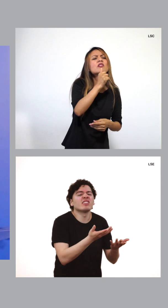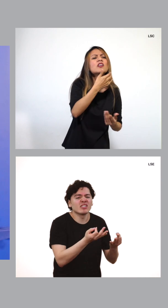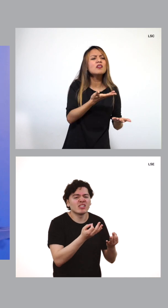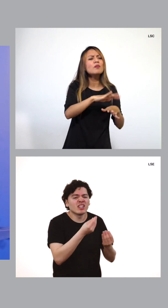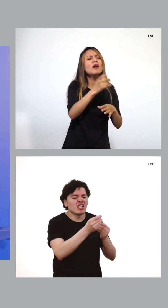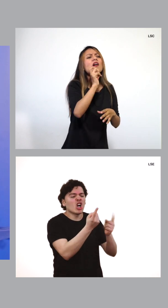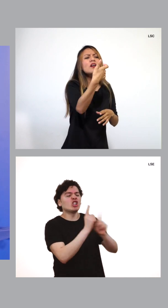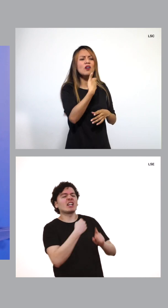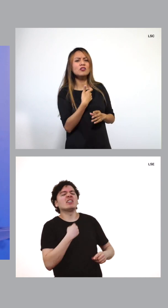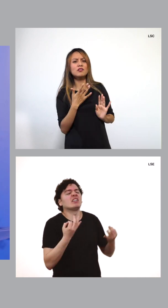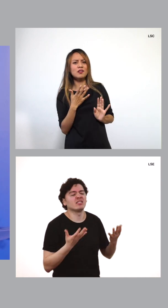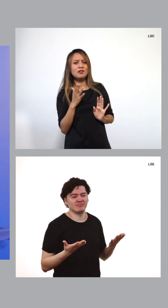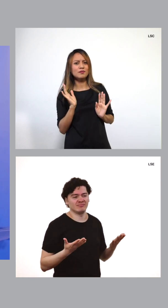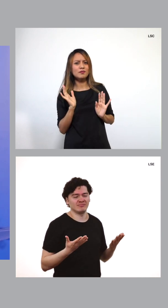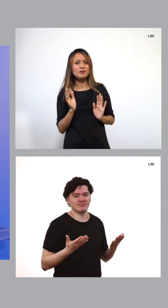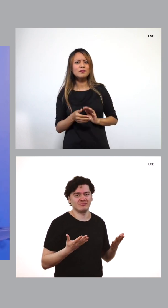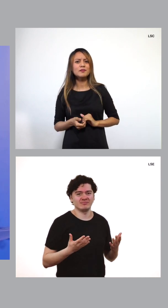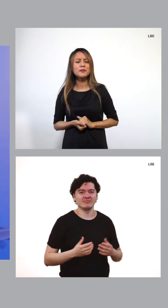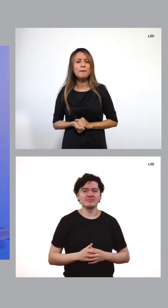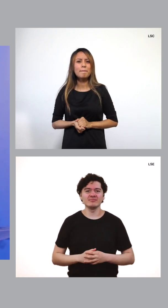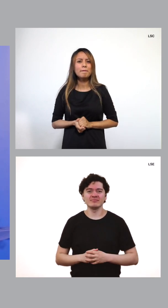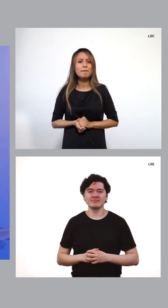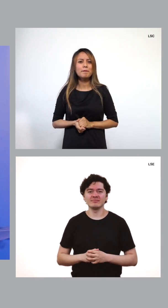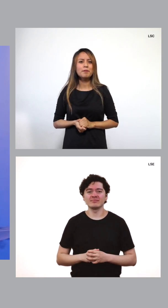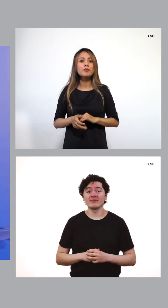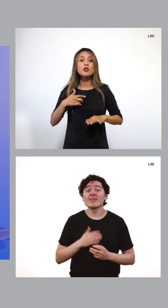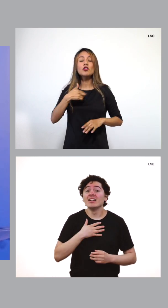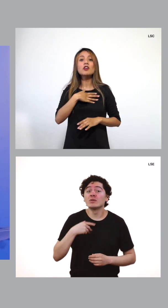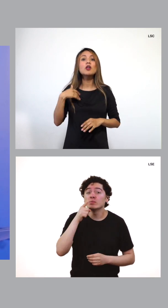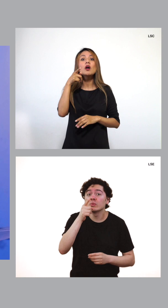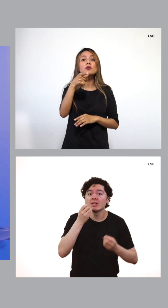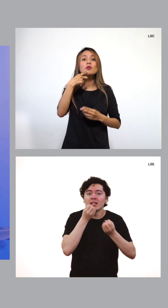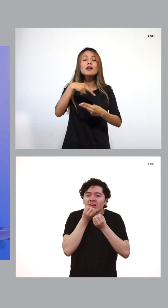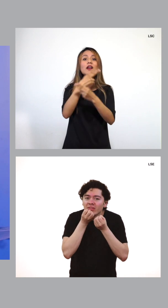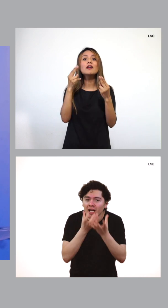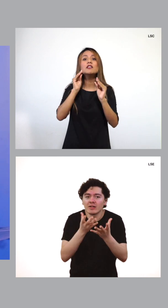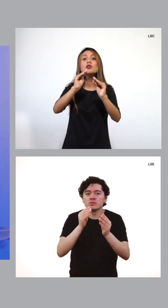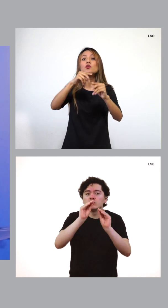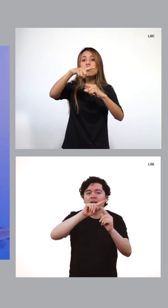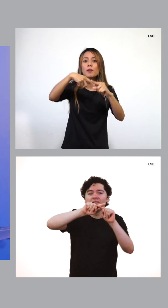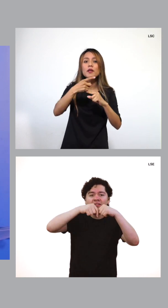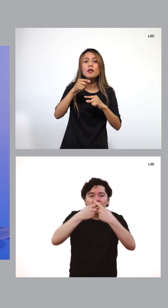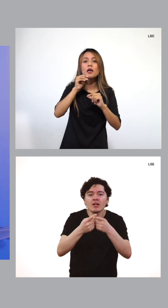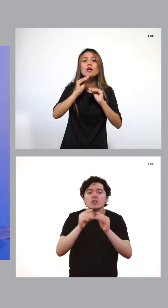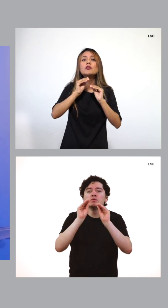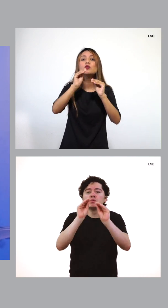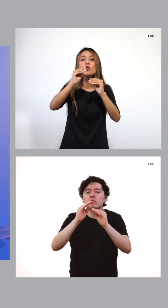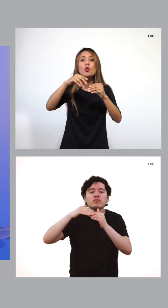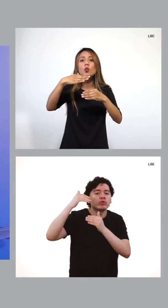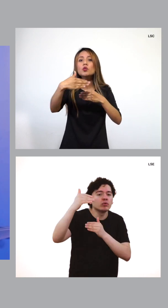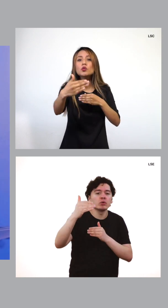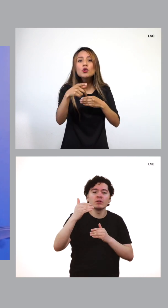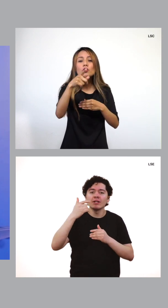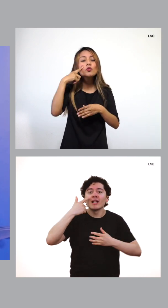en contra mí? Quiero que declares esta verdad sobre tu familia, sobre tu futuro, sobre